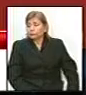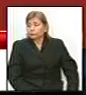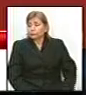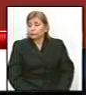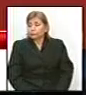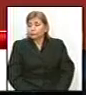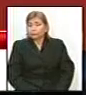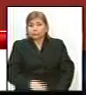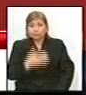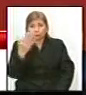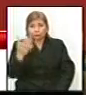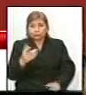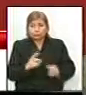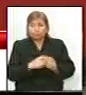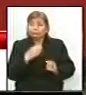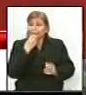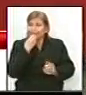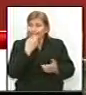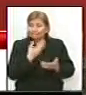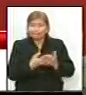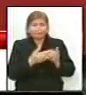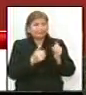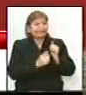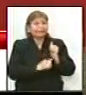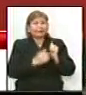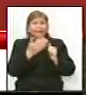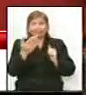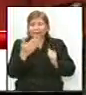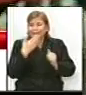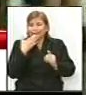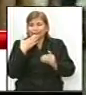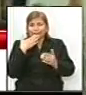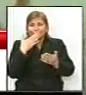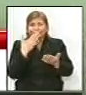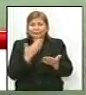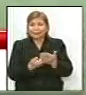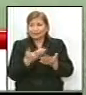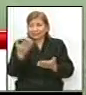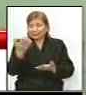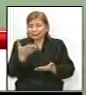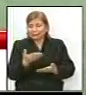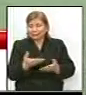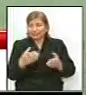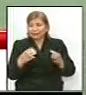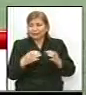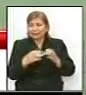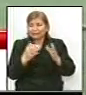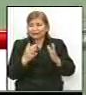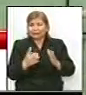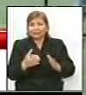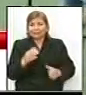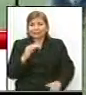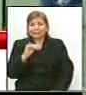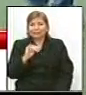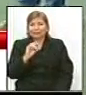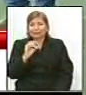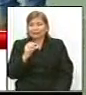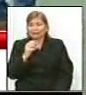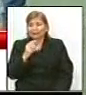Tiene la palabra. Bien, hermanos, en primer lugar agradecer la visita de nuestro congresista Joaquín Dipas